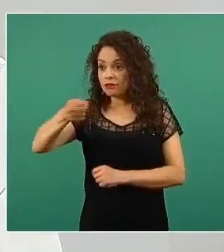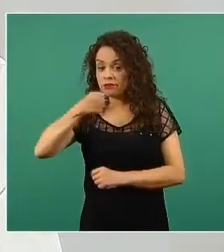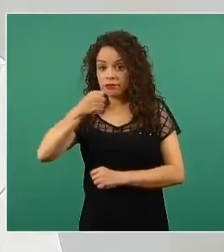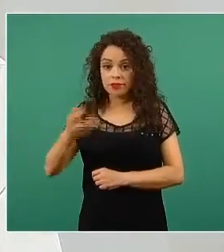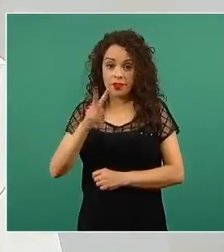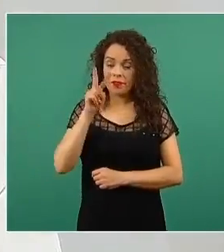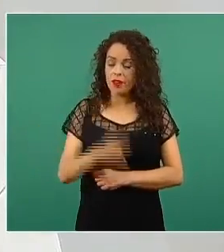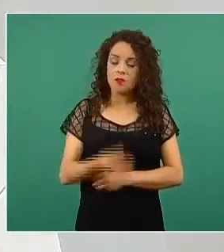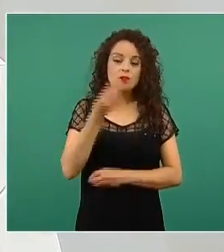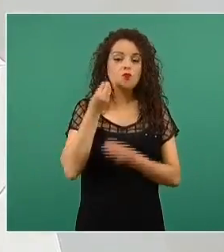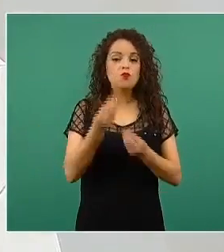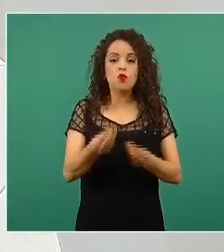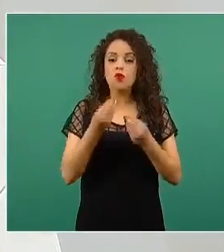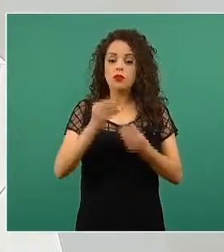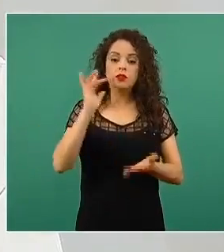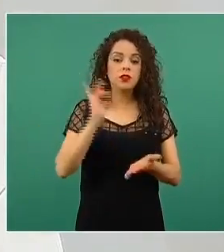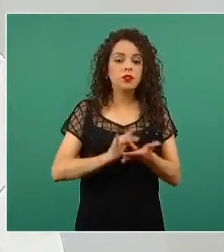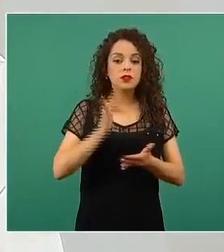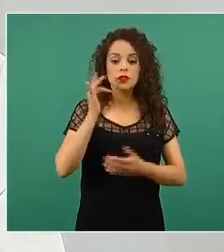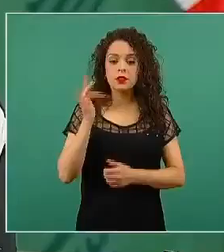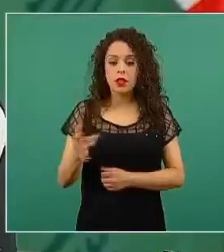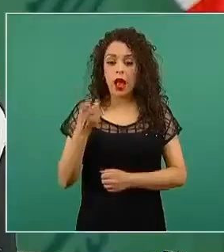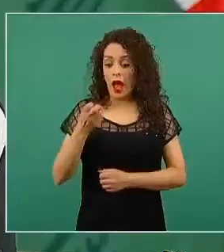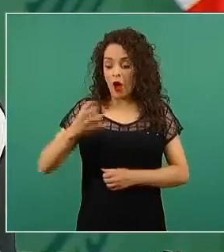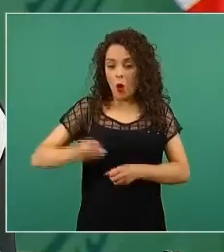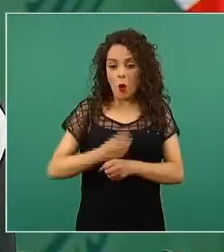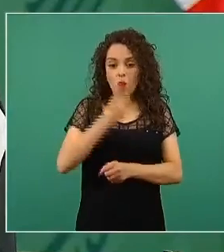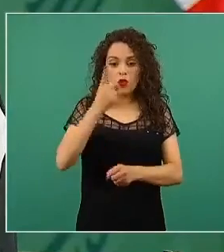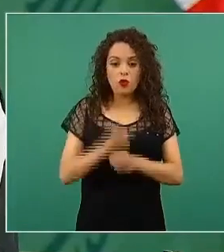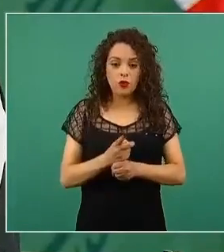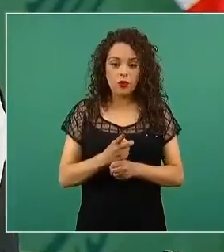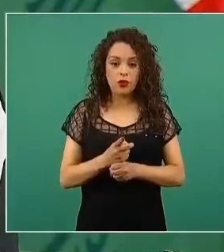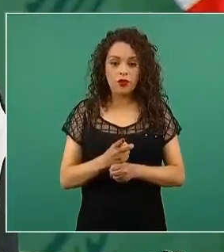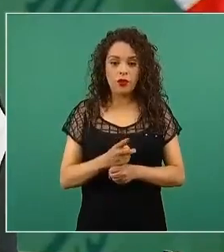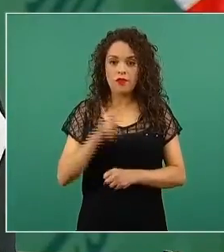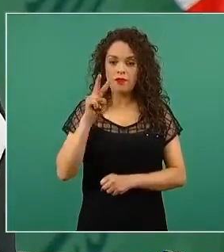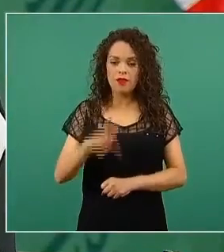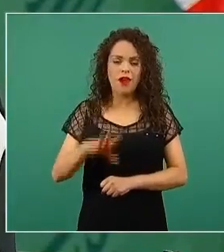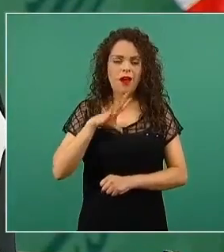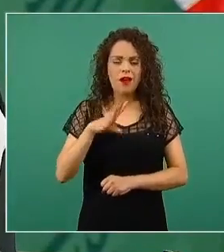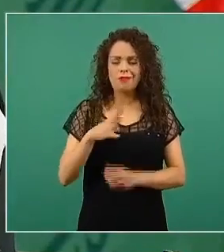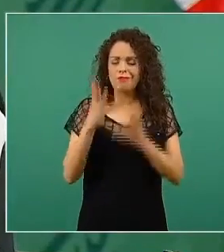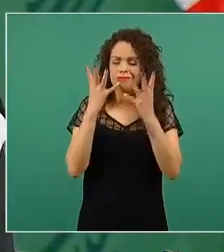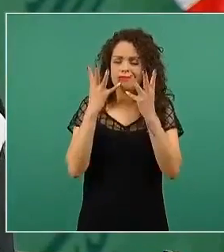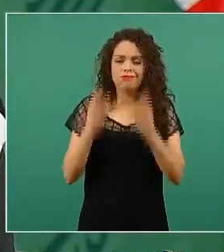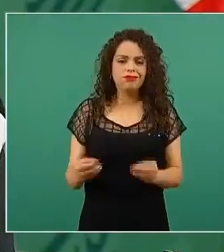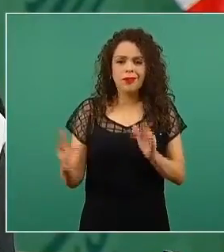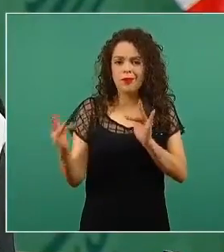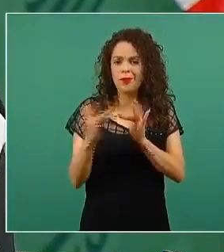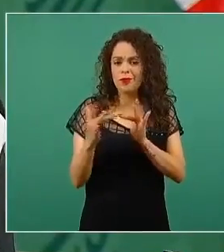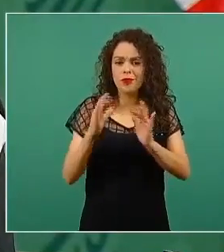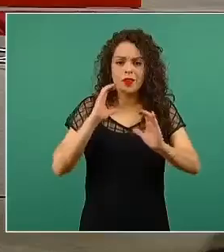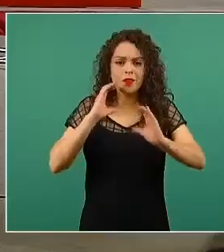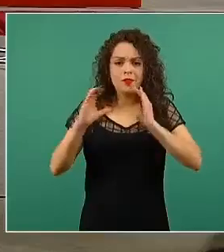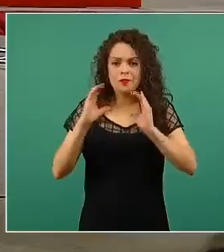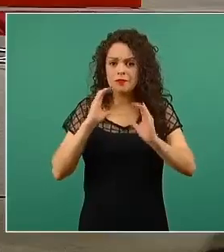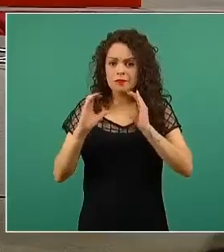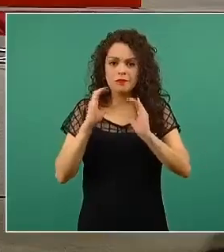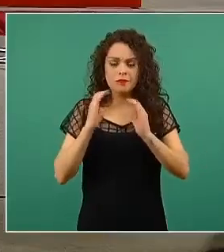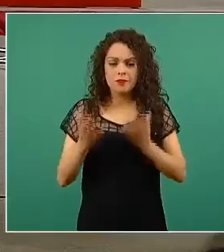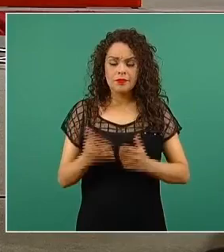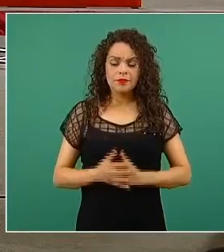De verdad, muchas gracias por esta oportunidad de tener tanta comunicación. A las